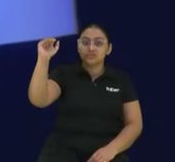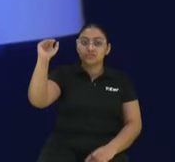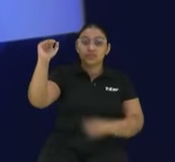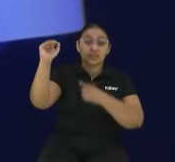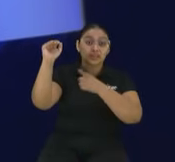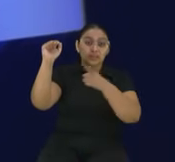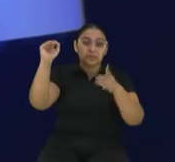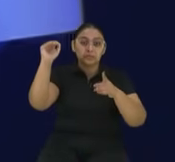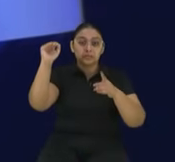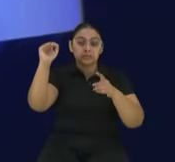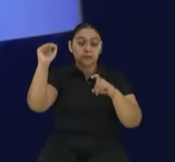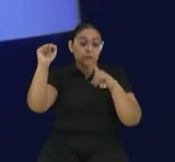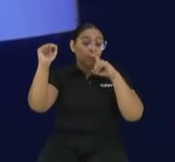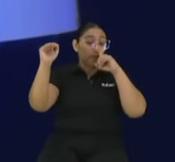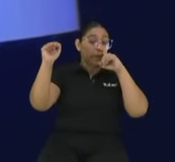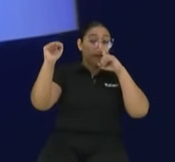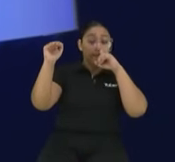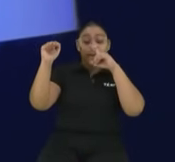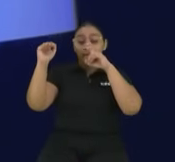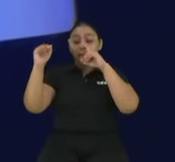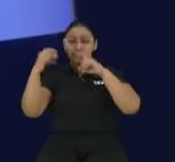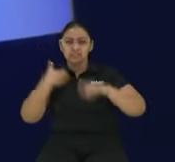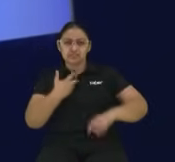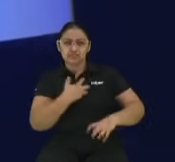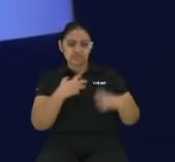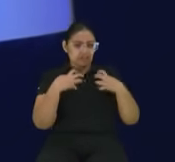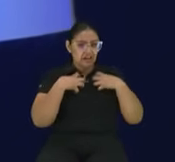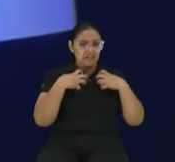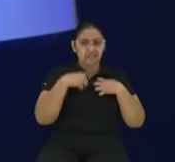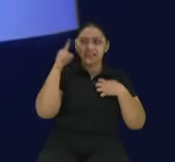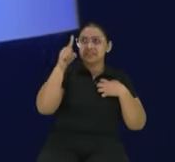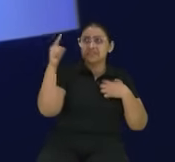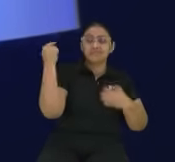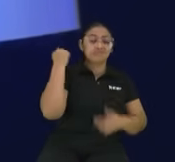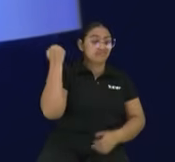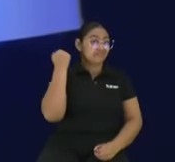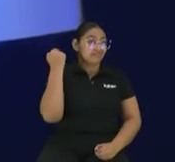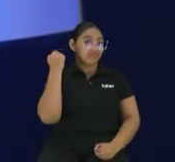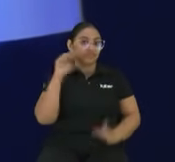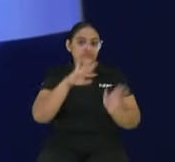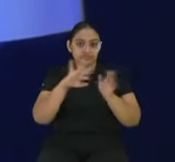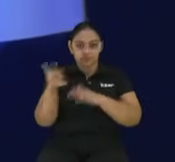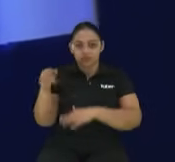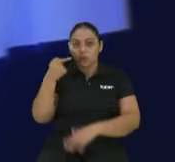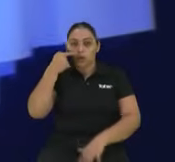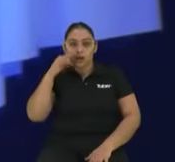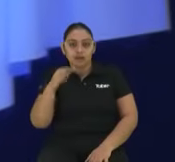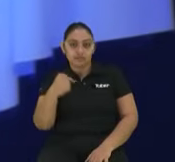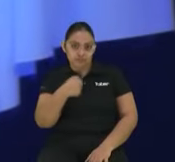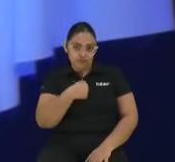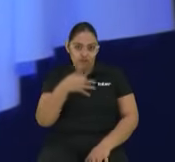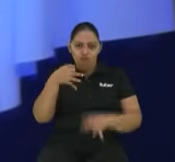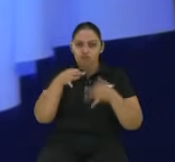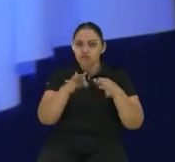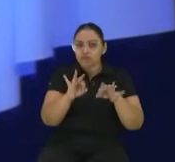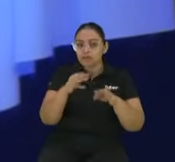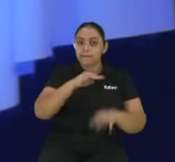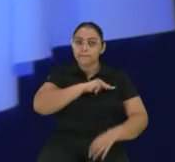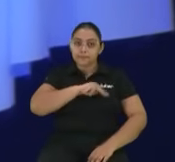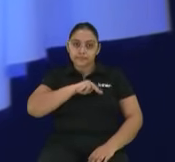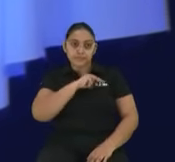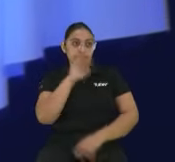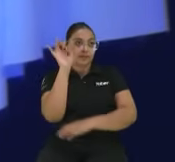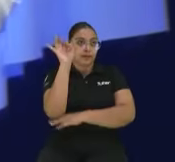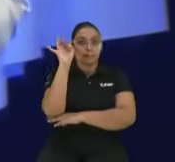invisibilizado a Dios en su vida en lo que yo trabajo que es el Ministerio Pastoral habemos muchos pastores que